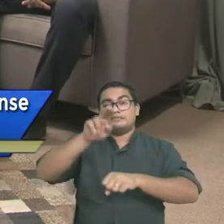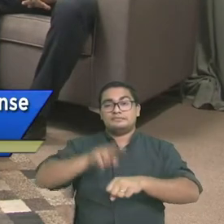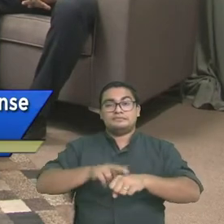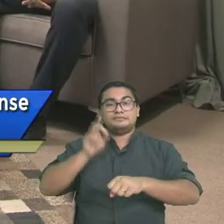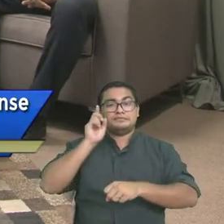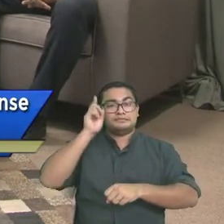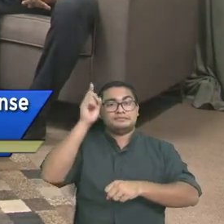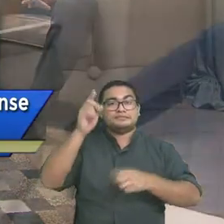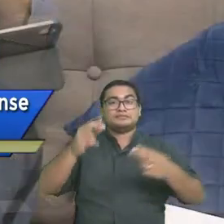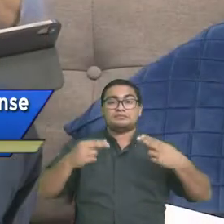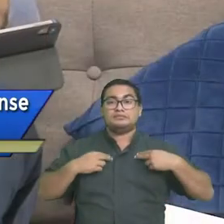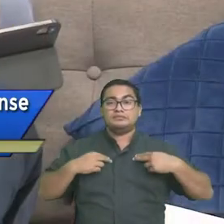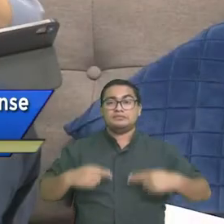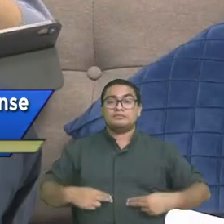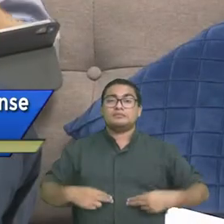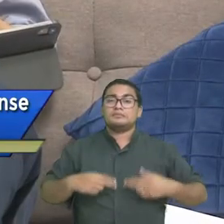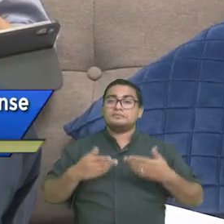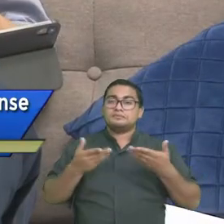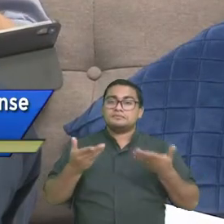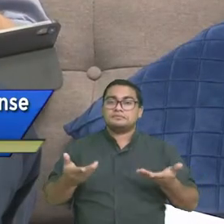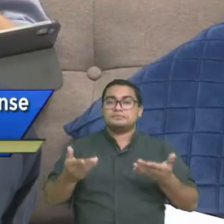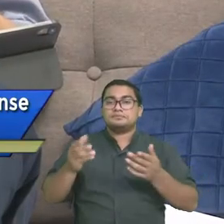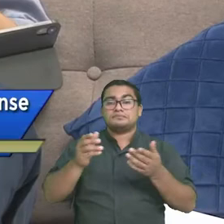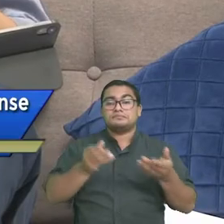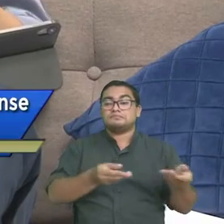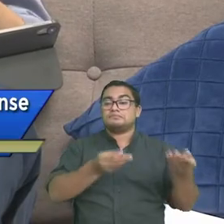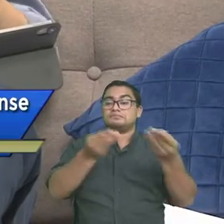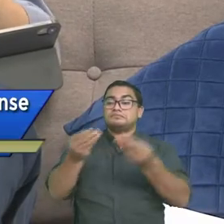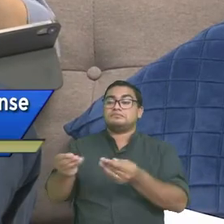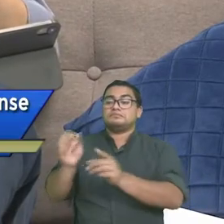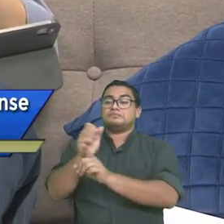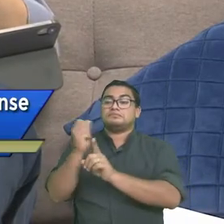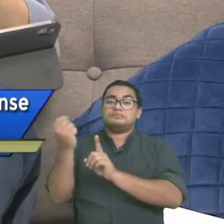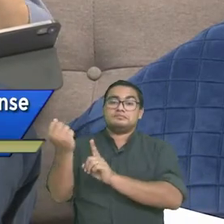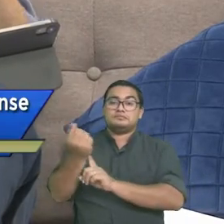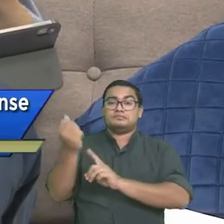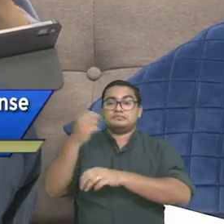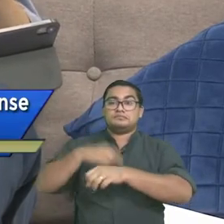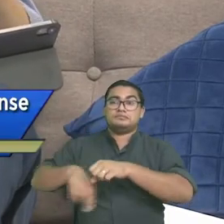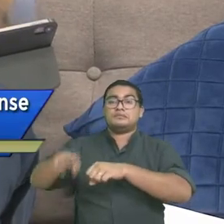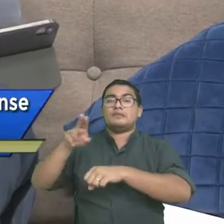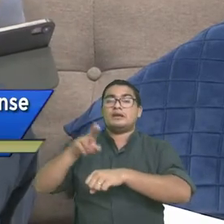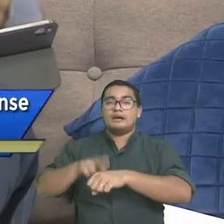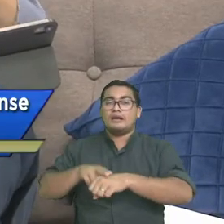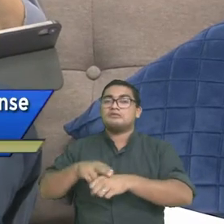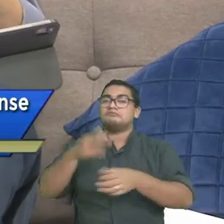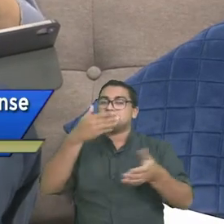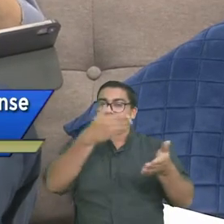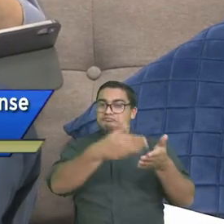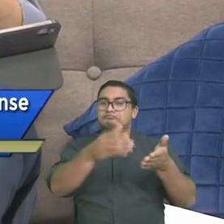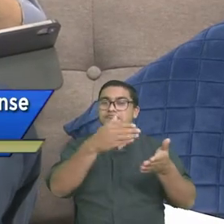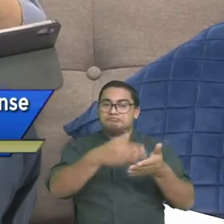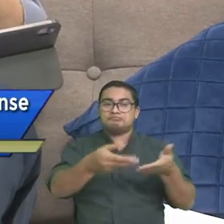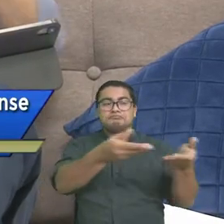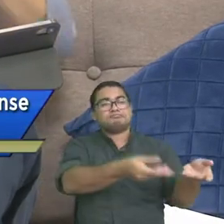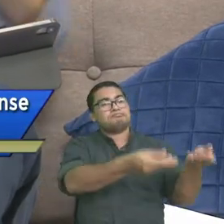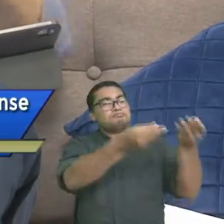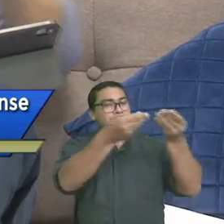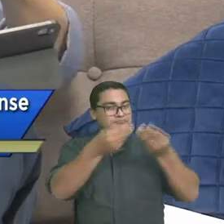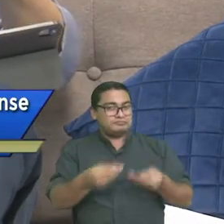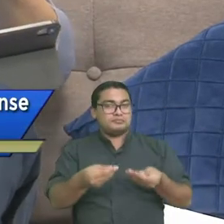Desarrollo Humano. Entonces, a la Asamblea Nacional le es prácticamente sencillo tomar esa